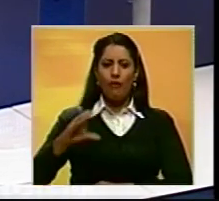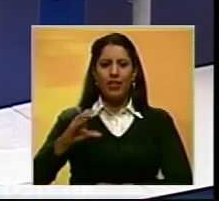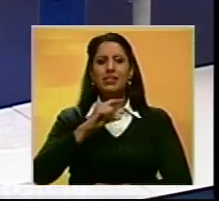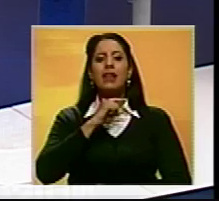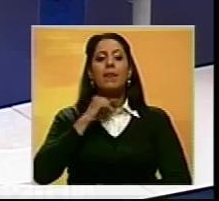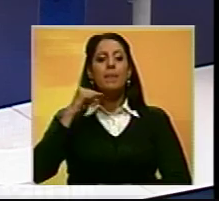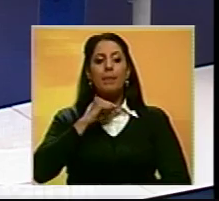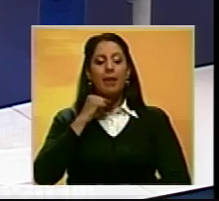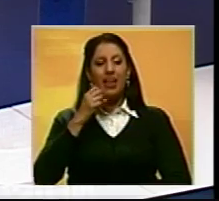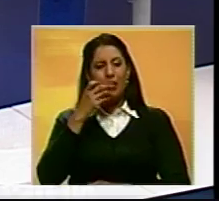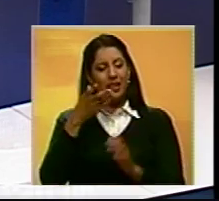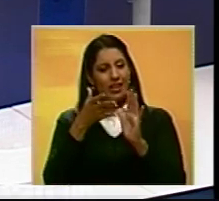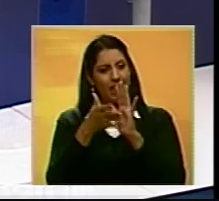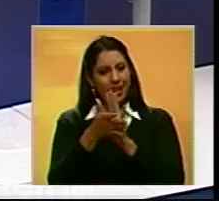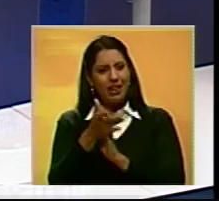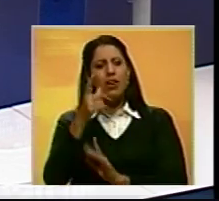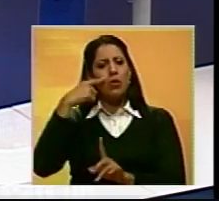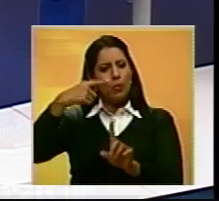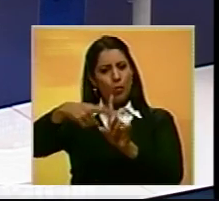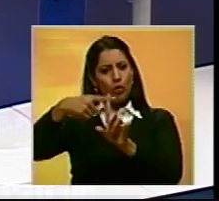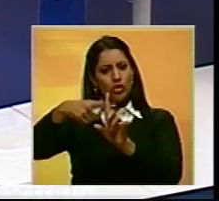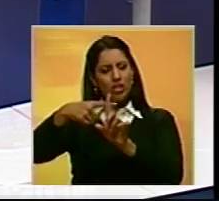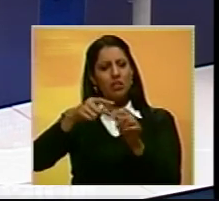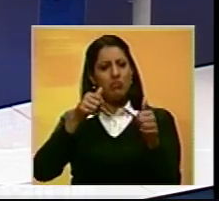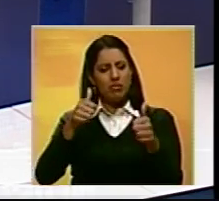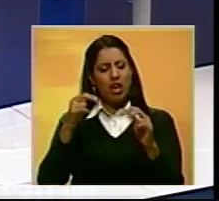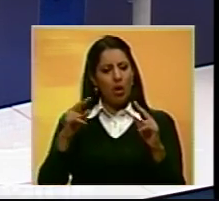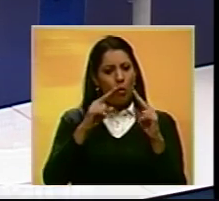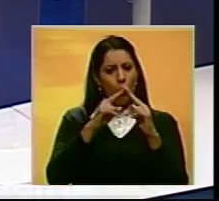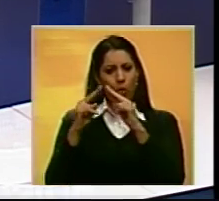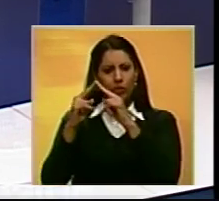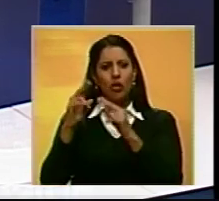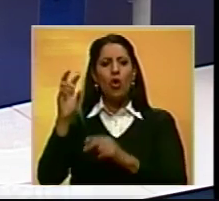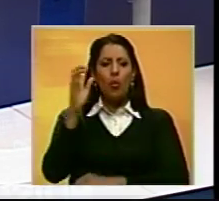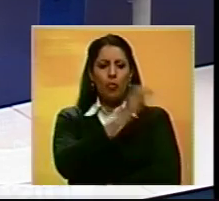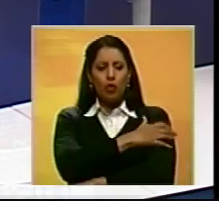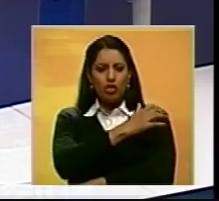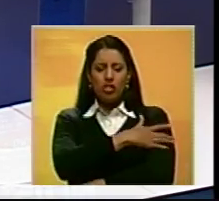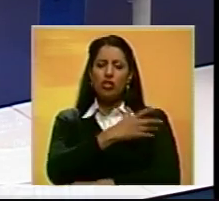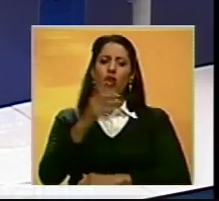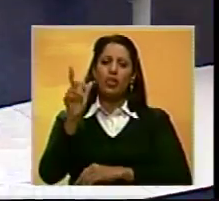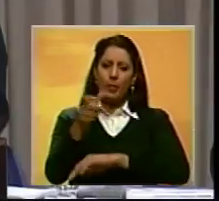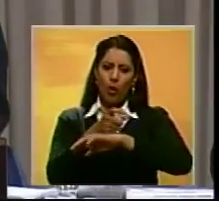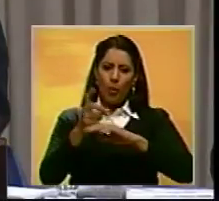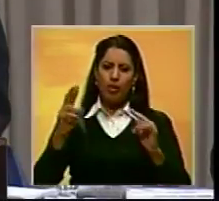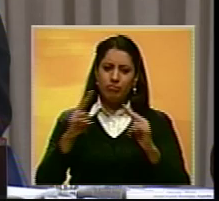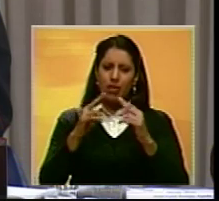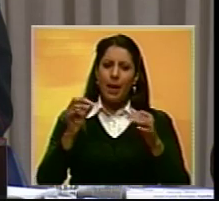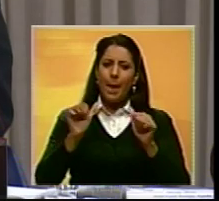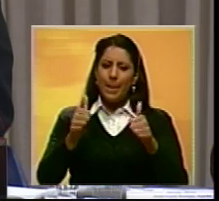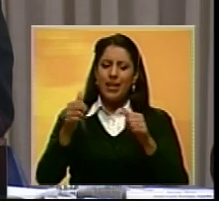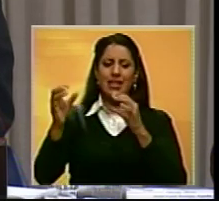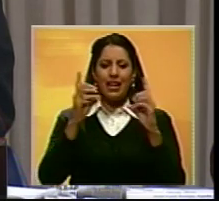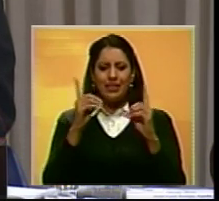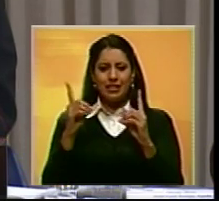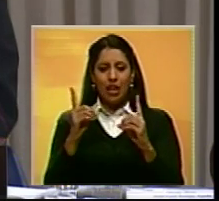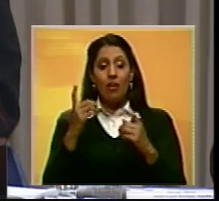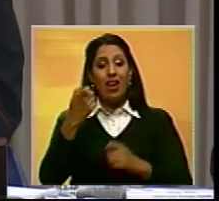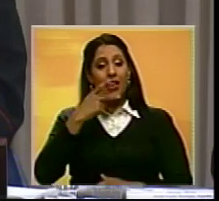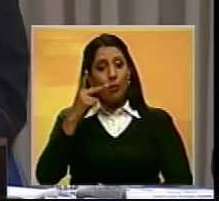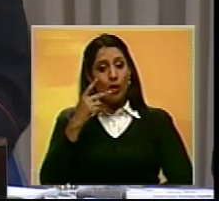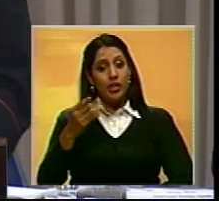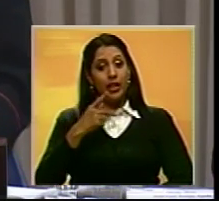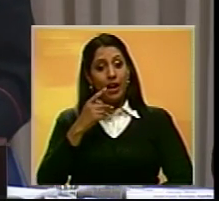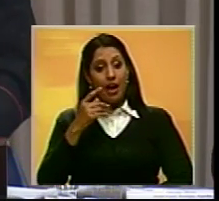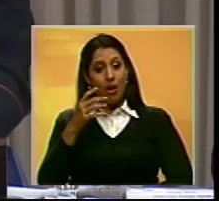Episcopal Venezolana, calificó de positivo el primer encuentro entre gobierno y oposición para iniciar un diálogo. Para Diego Padrón, la falta de políticas